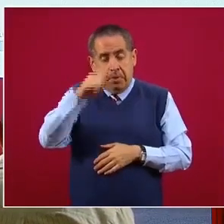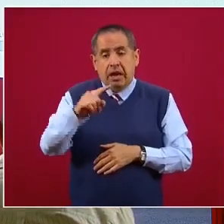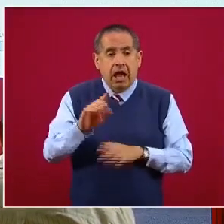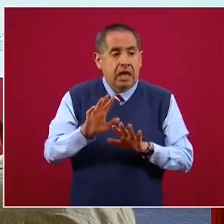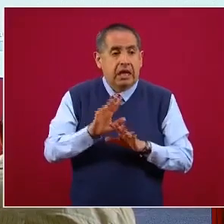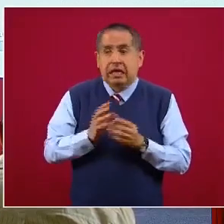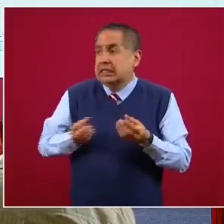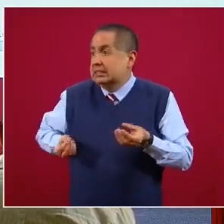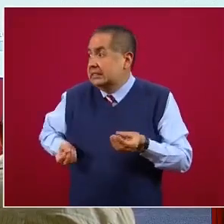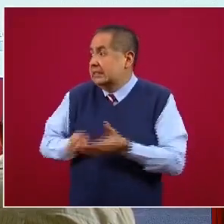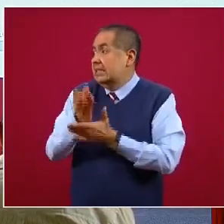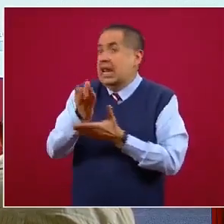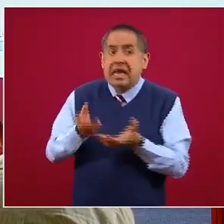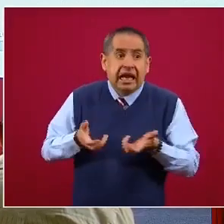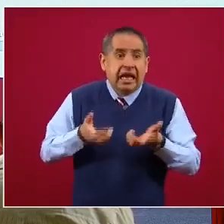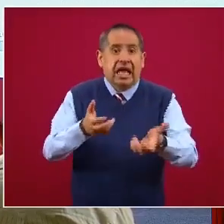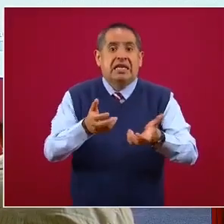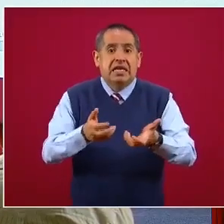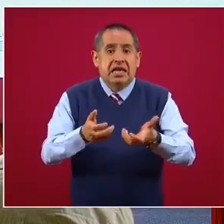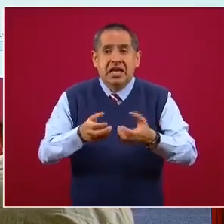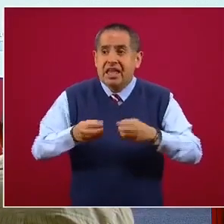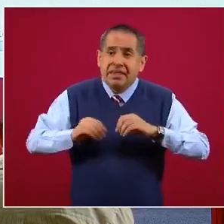desconfinamiento debe ser gradual,